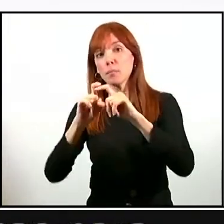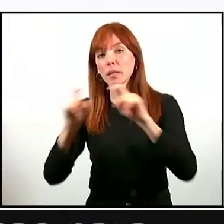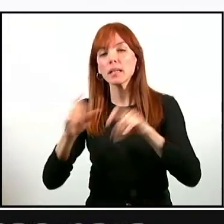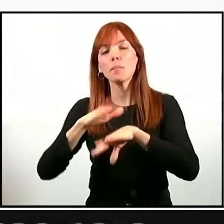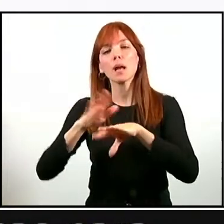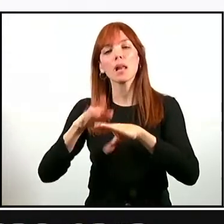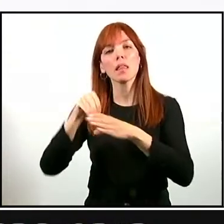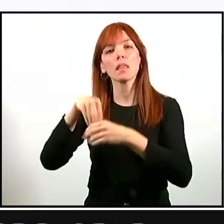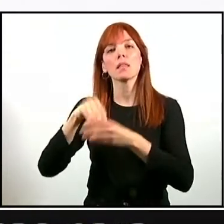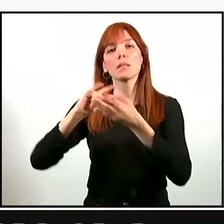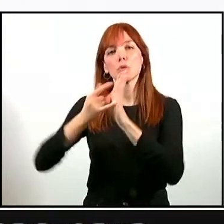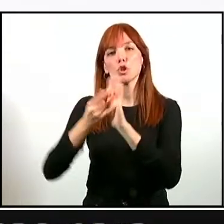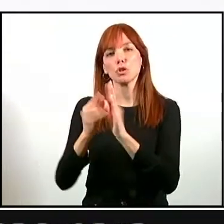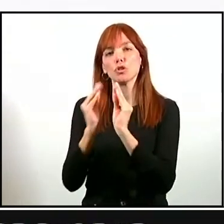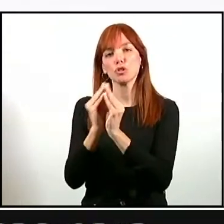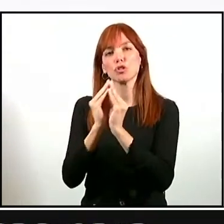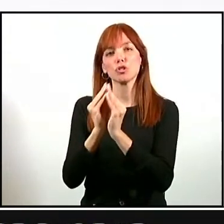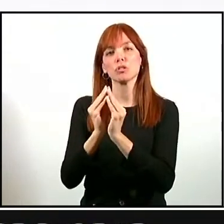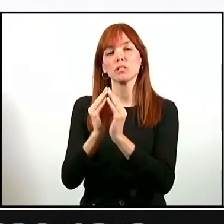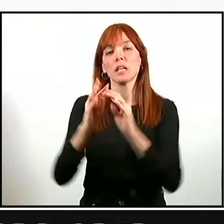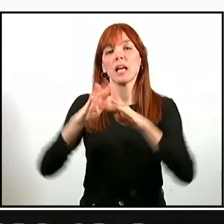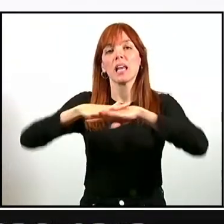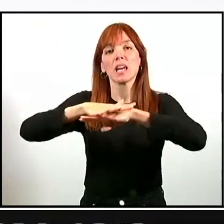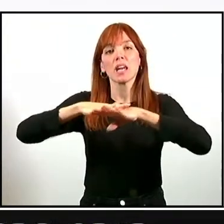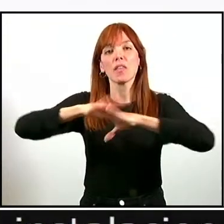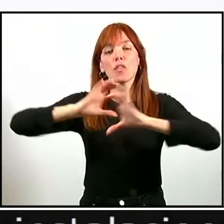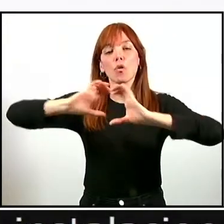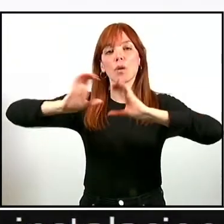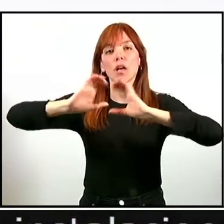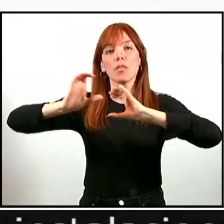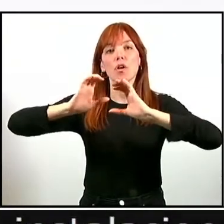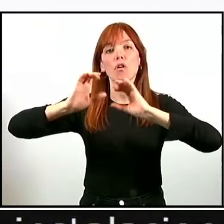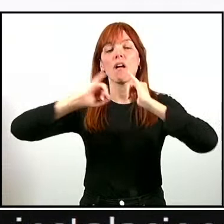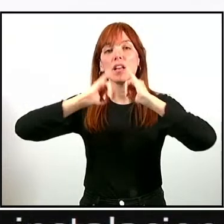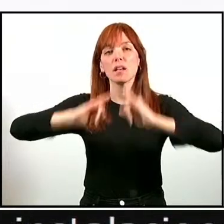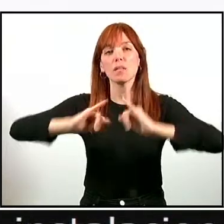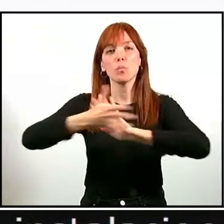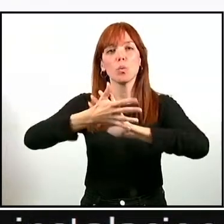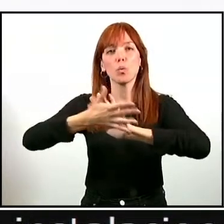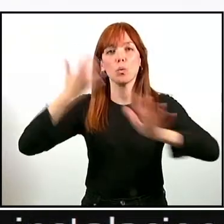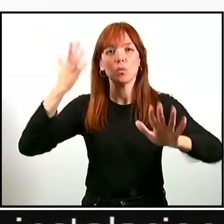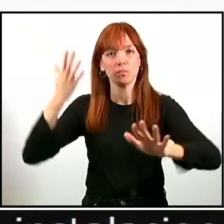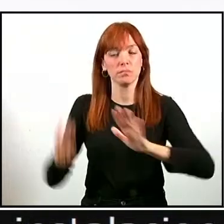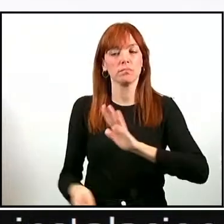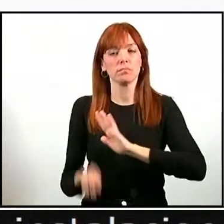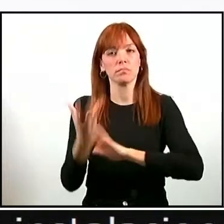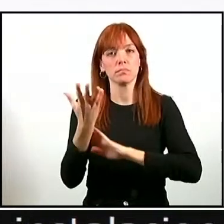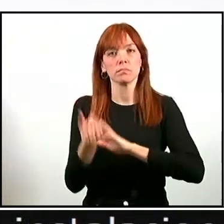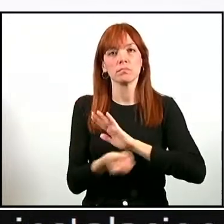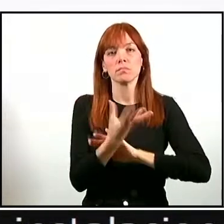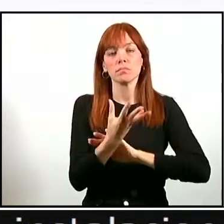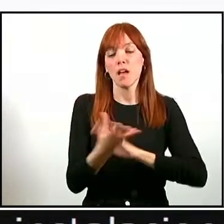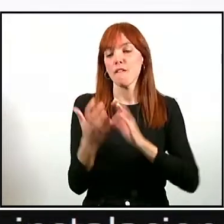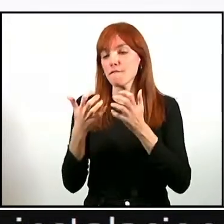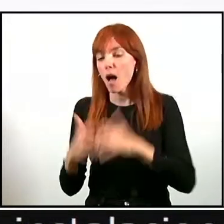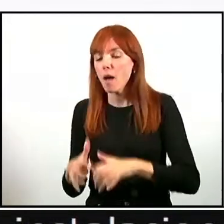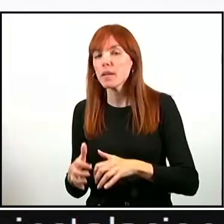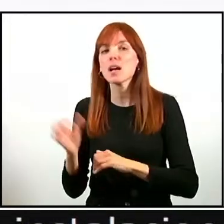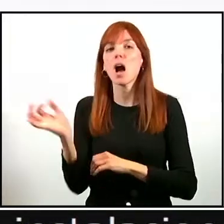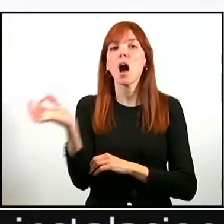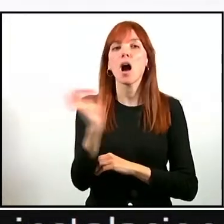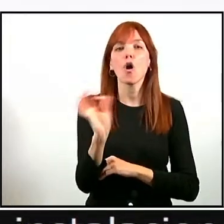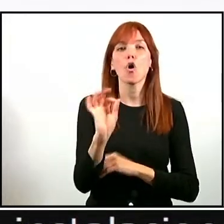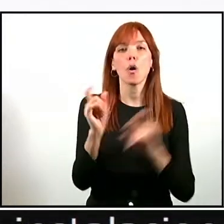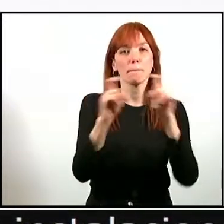proyectos de instalaciones de redes de comunicaciones electrónicas de alta velocidad en las propias fábricas, en los centros de